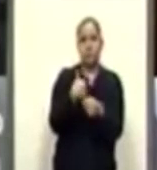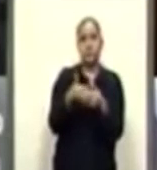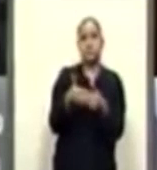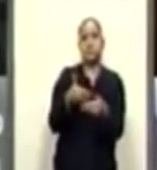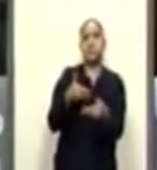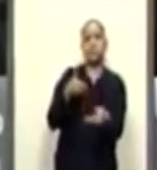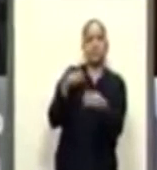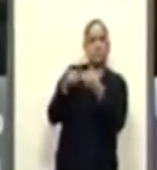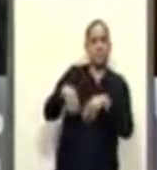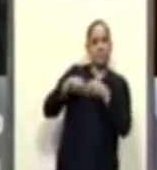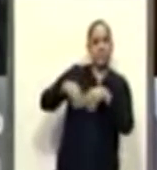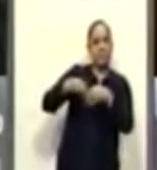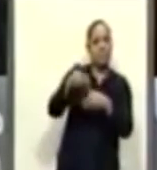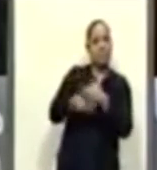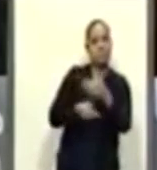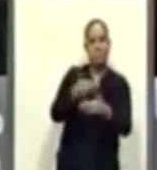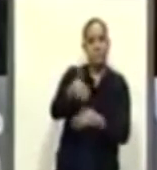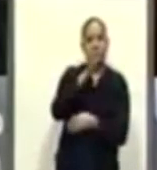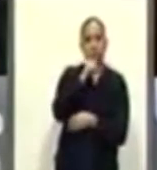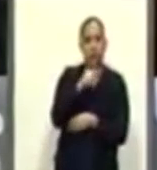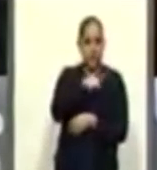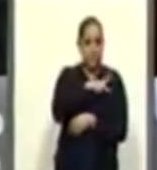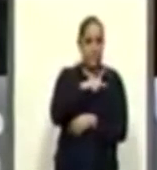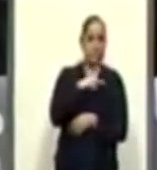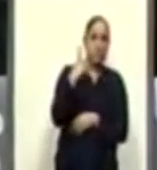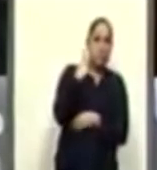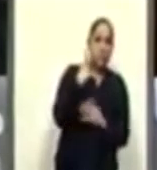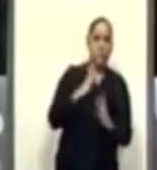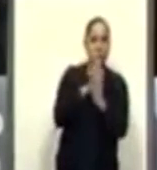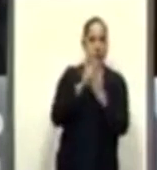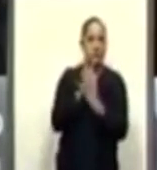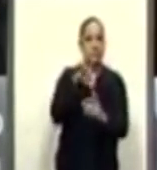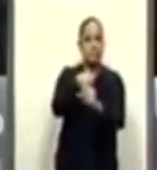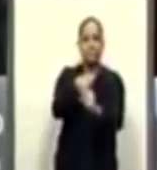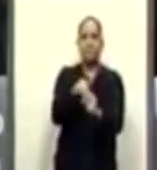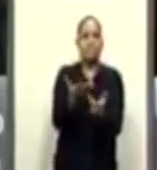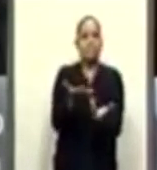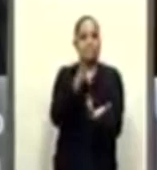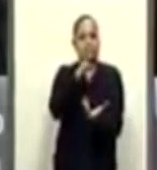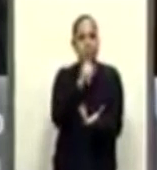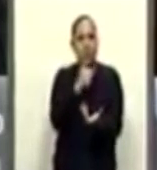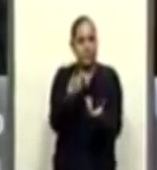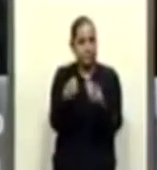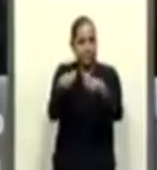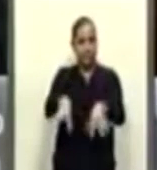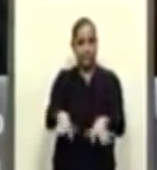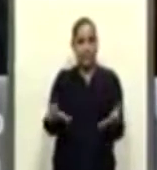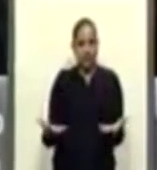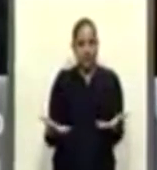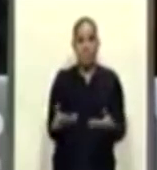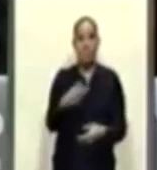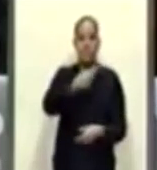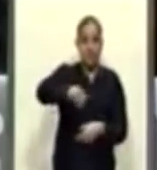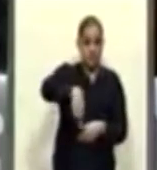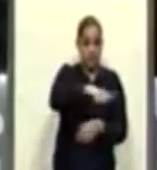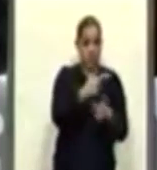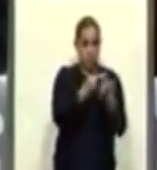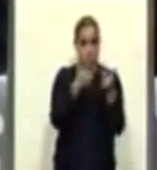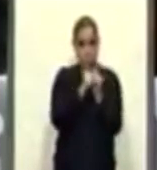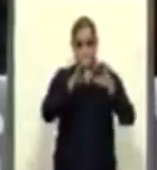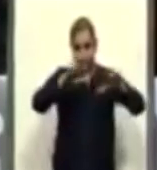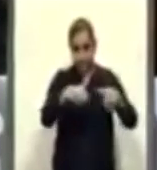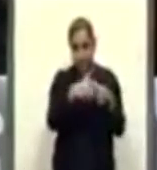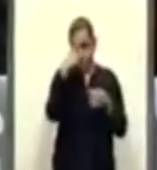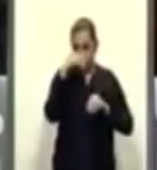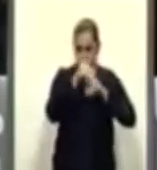los procesos políticos escapen a su control. La integración de la Asamblea Constituyente de la Ciudad de México